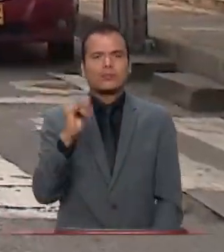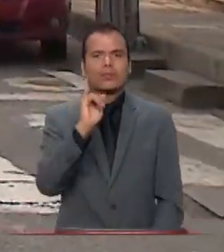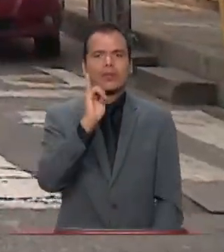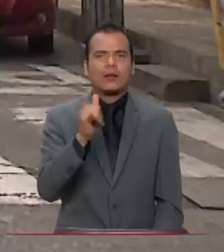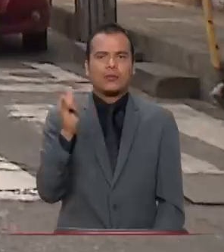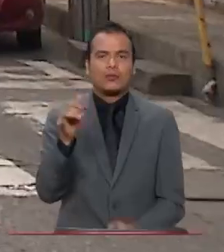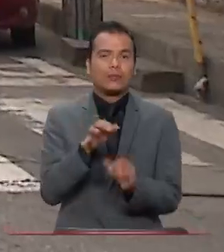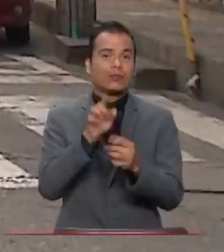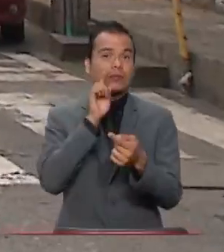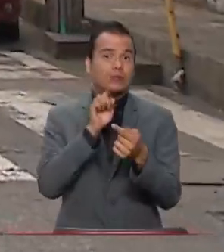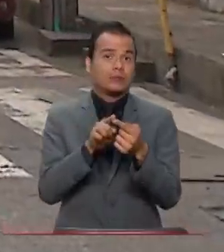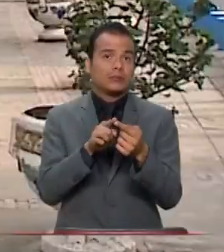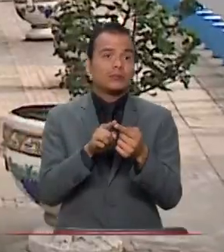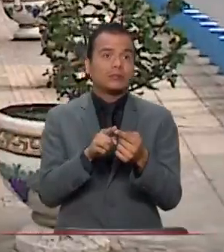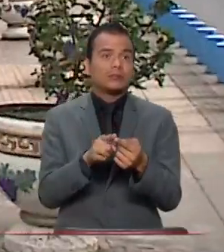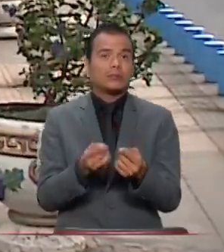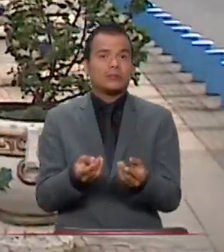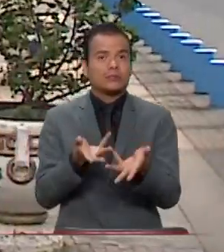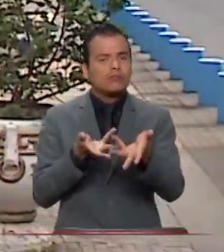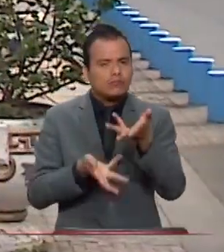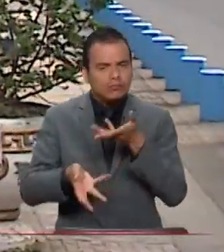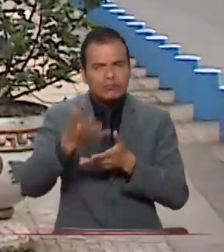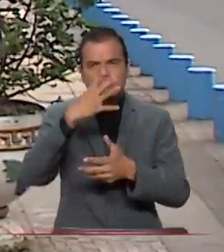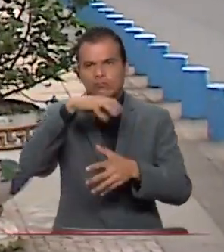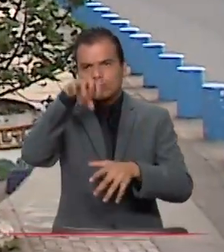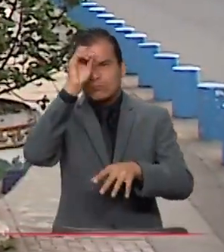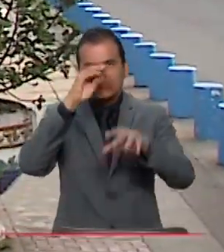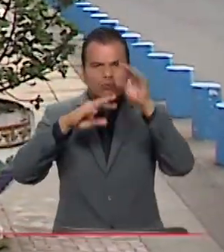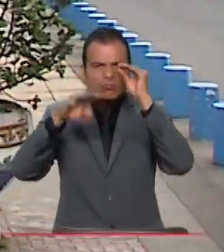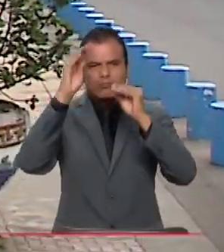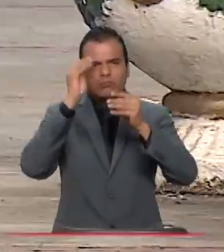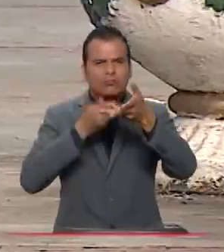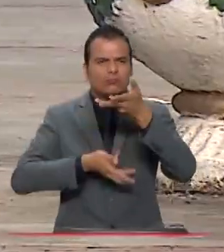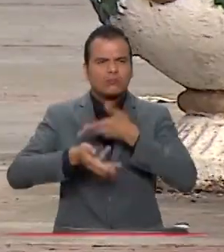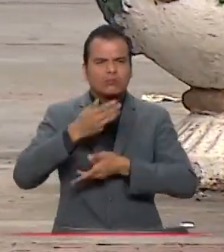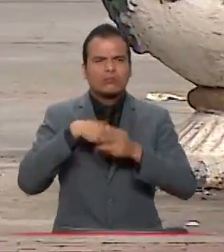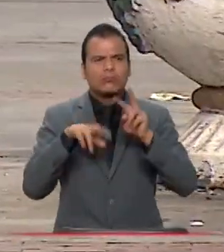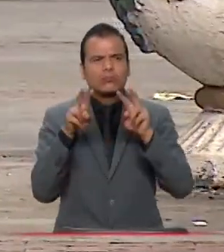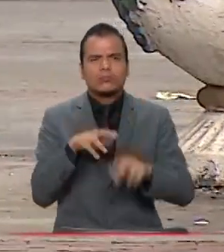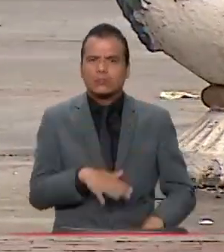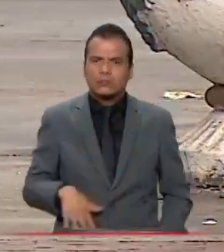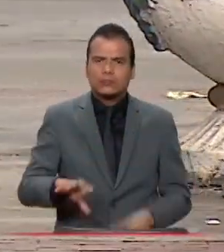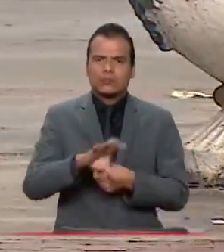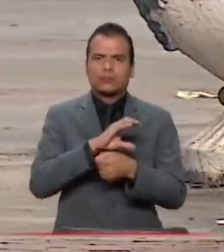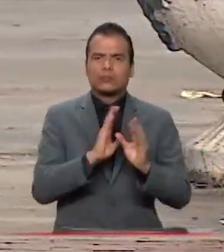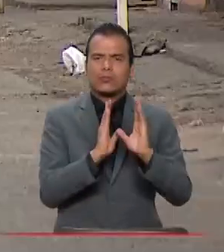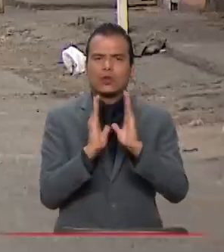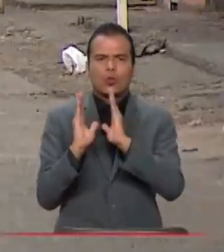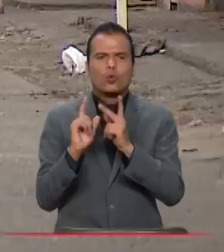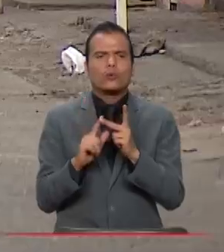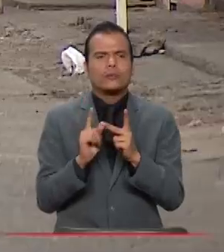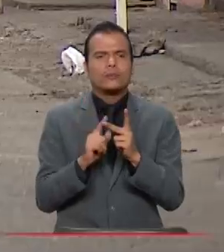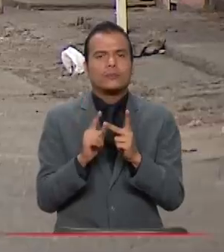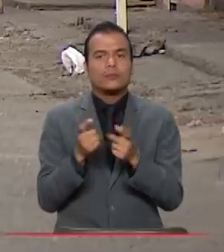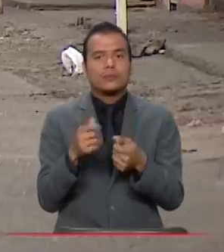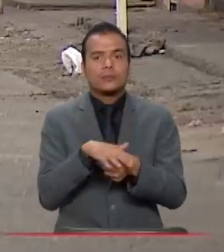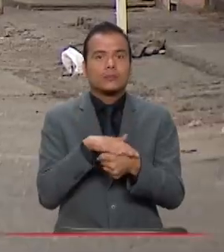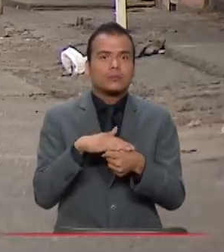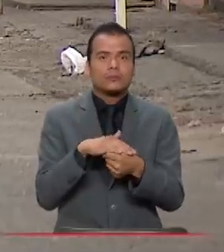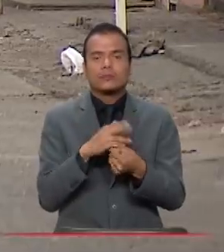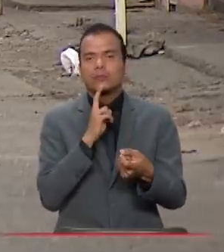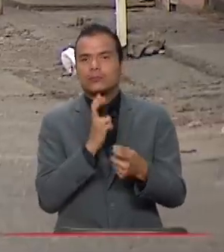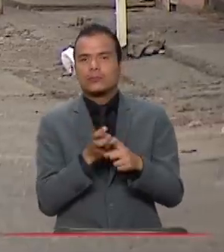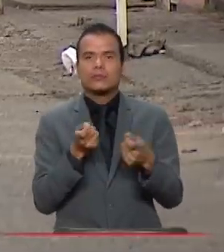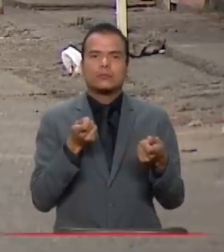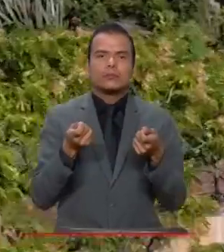que espera propiciar un intercambio de conocimientos frente a temas como orden público, desafíos económicos,